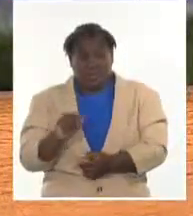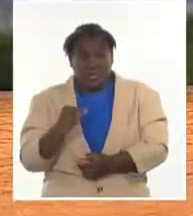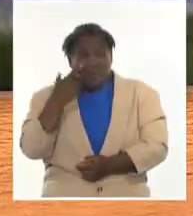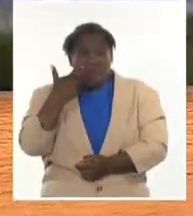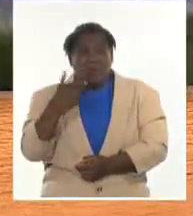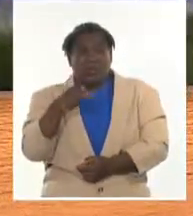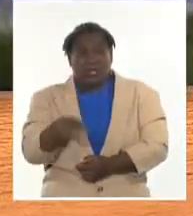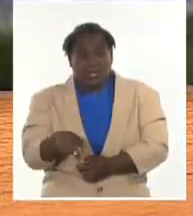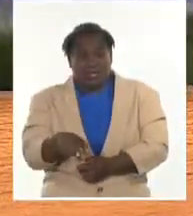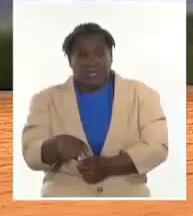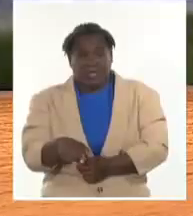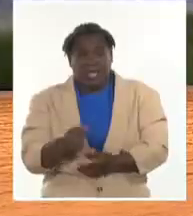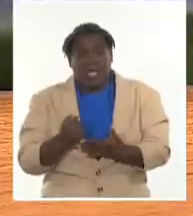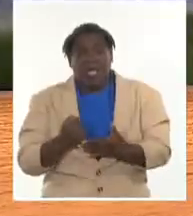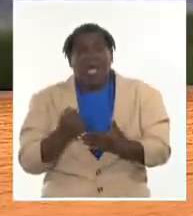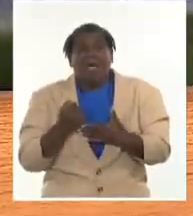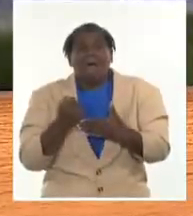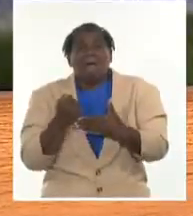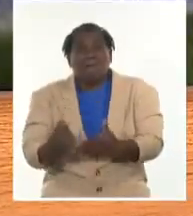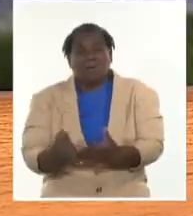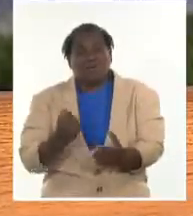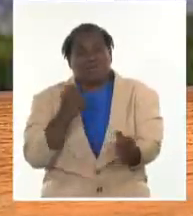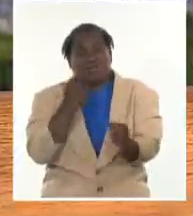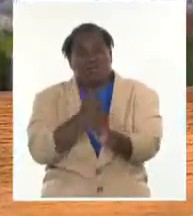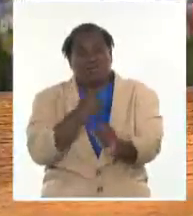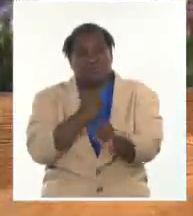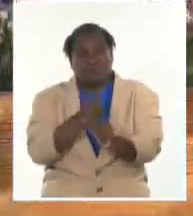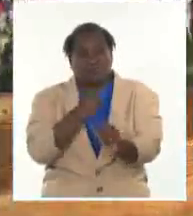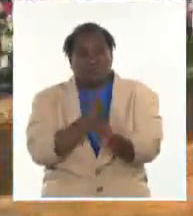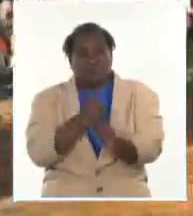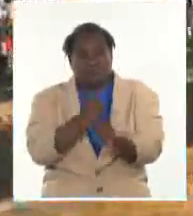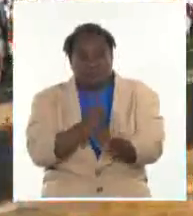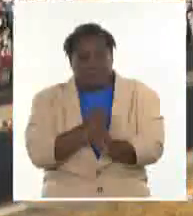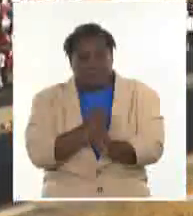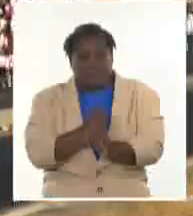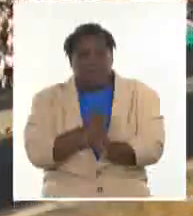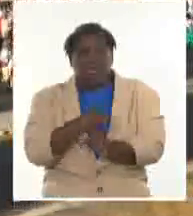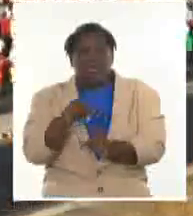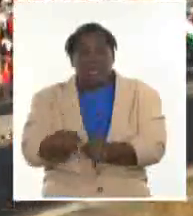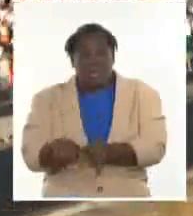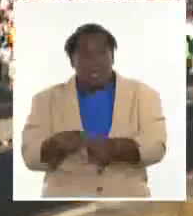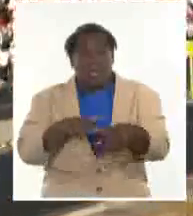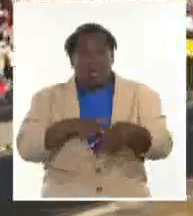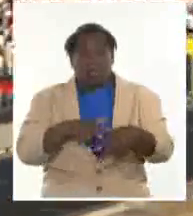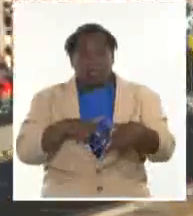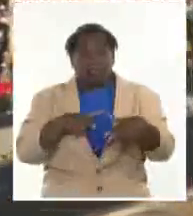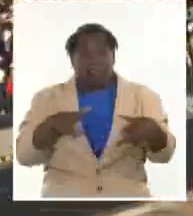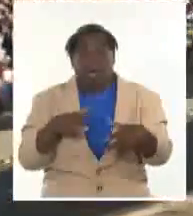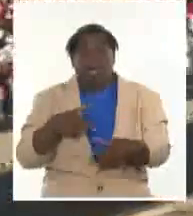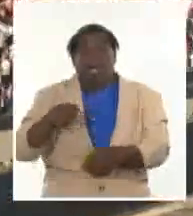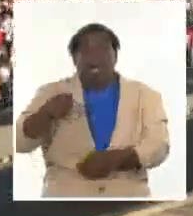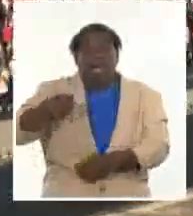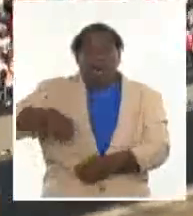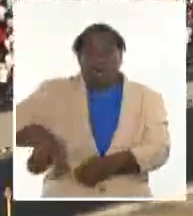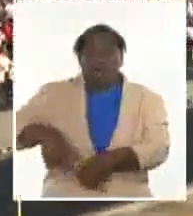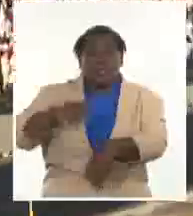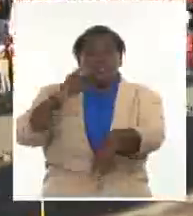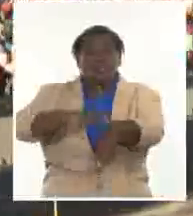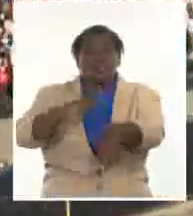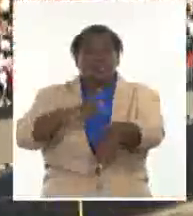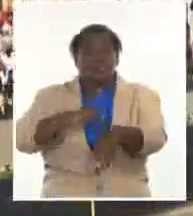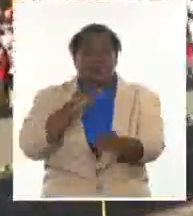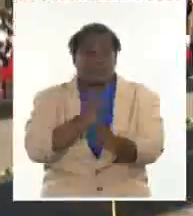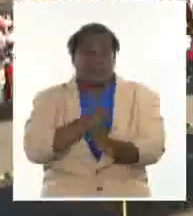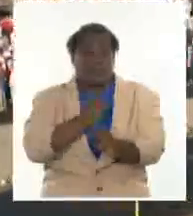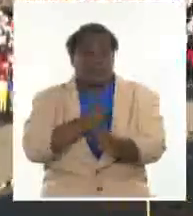decisivo el aporte de los trabajadores en maximizar el aprovechamiento de la jornada laboral